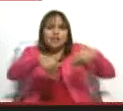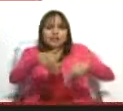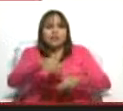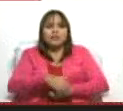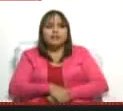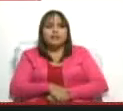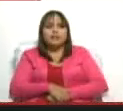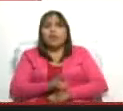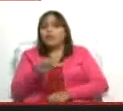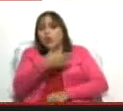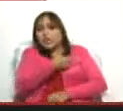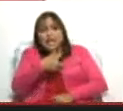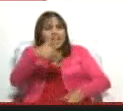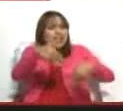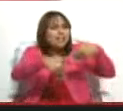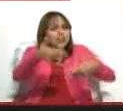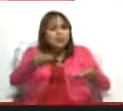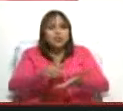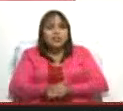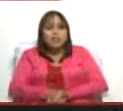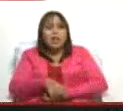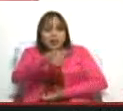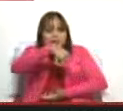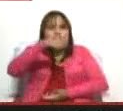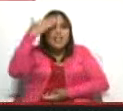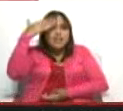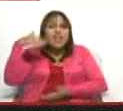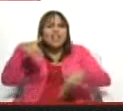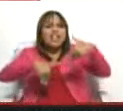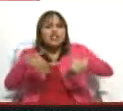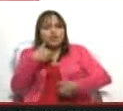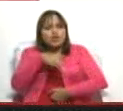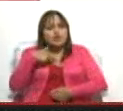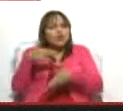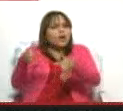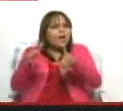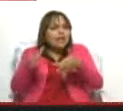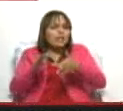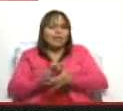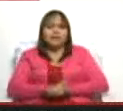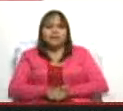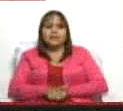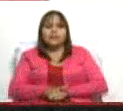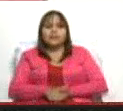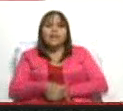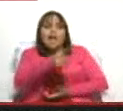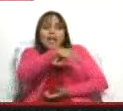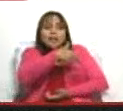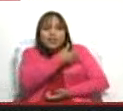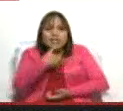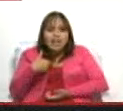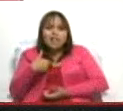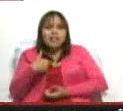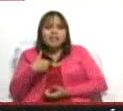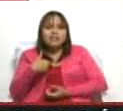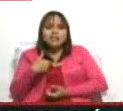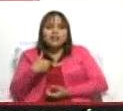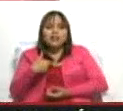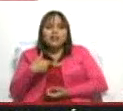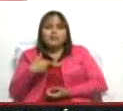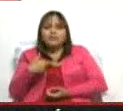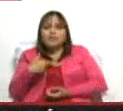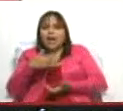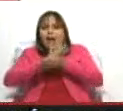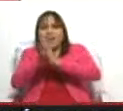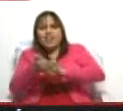Ellos no quieren elecciones, ellos no saben que las elecciones se las vamos a ganar. Ellos quieren es salir de la revolución. Por eso